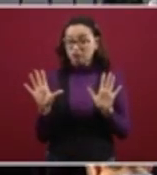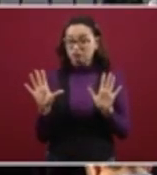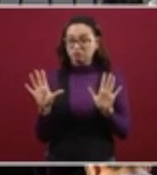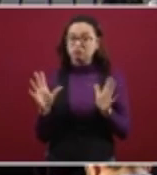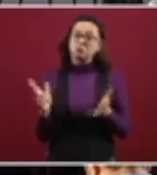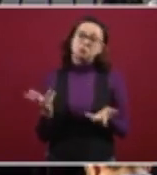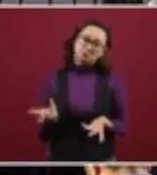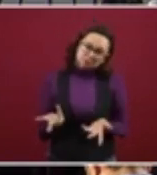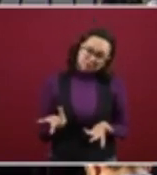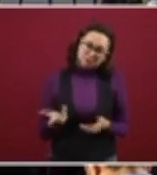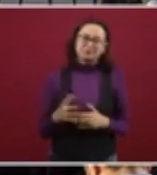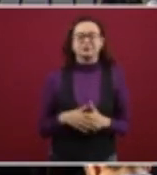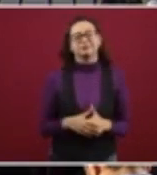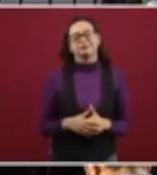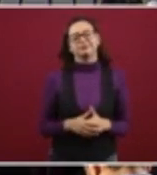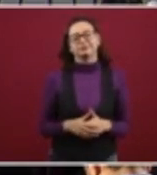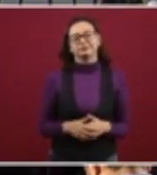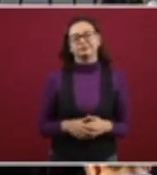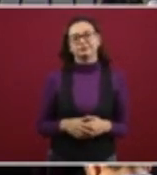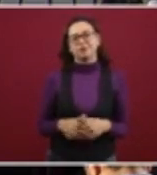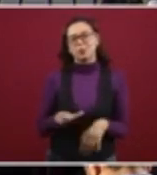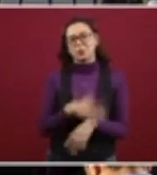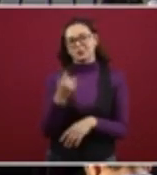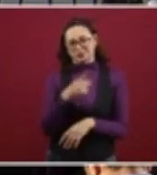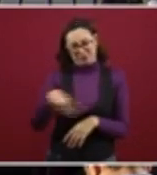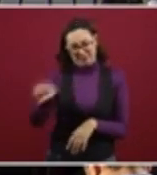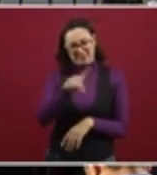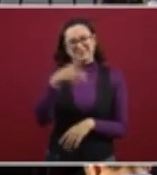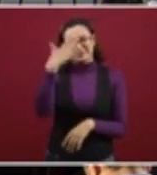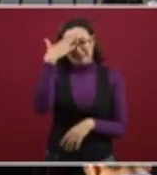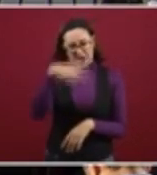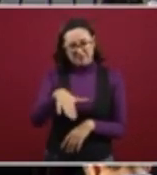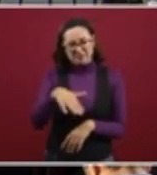porque ya ven cómo